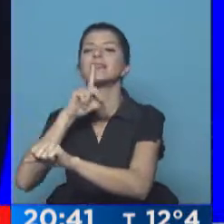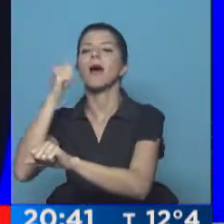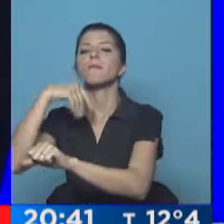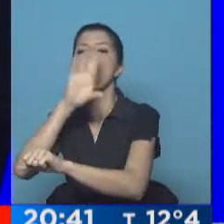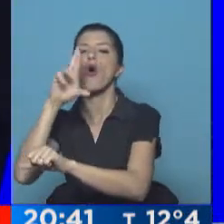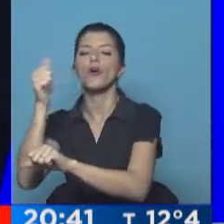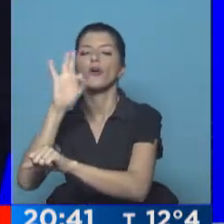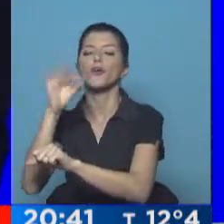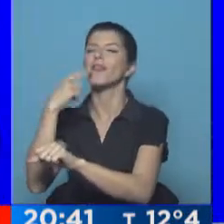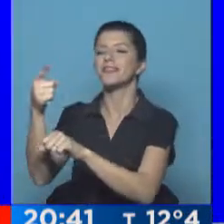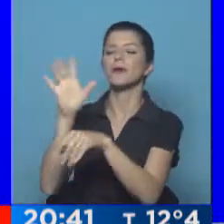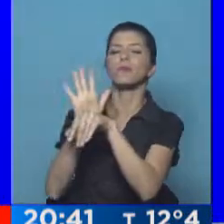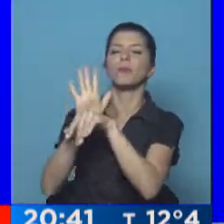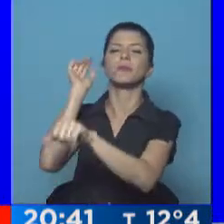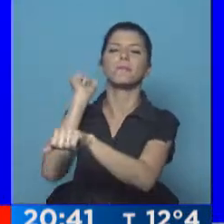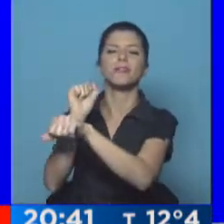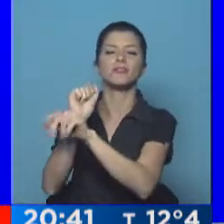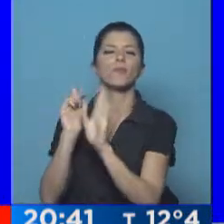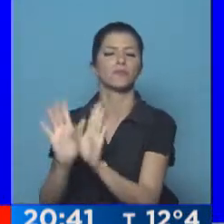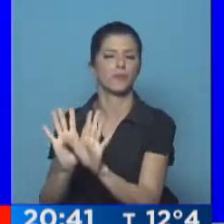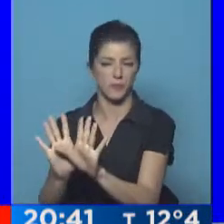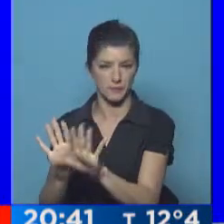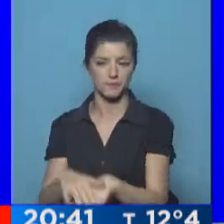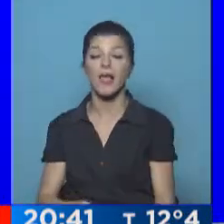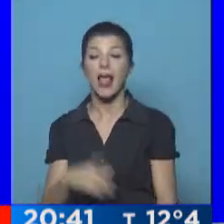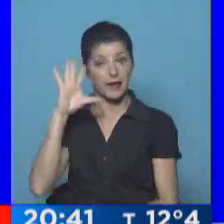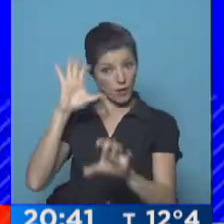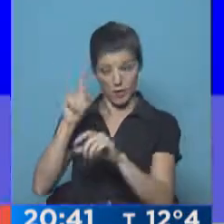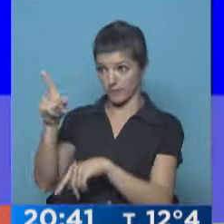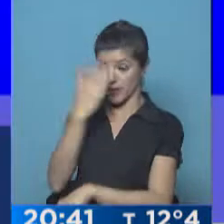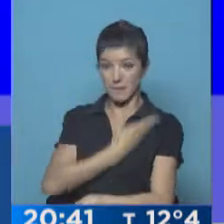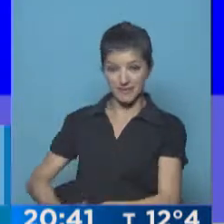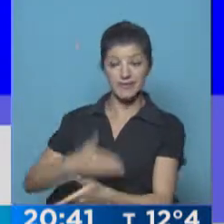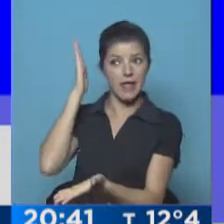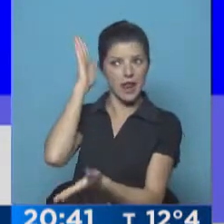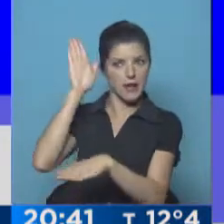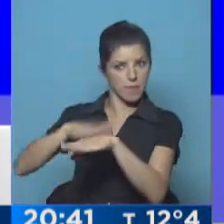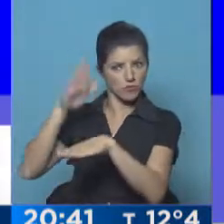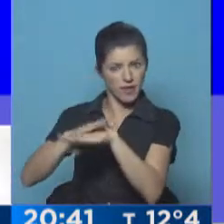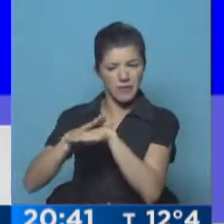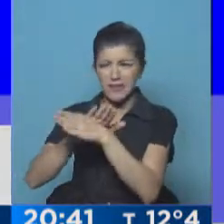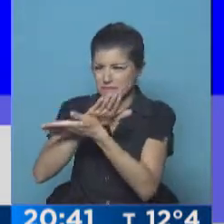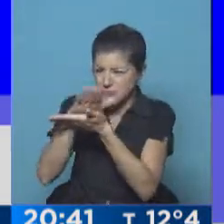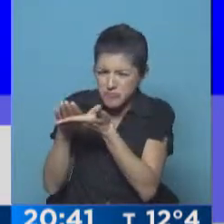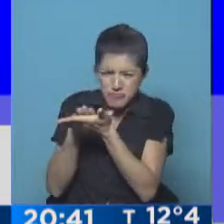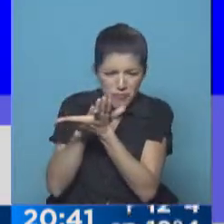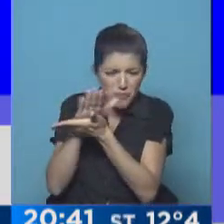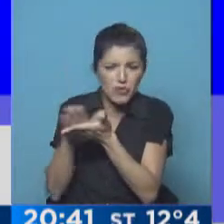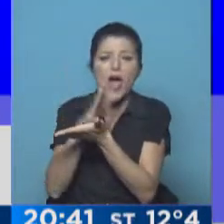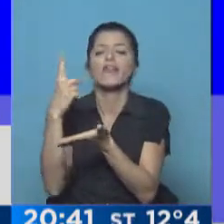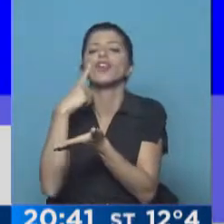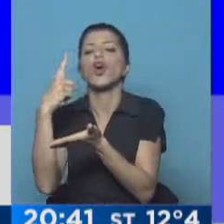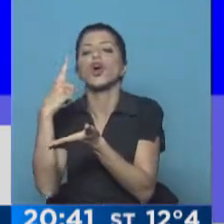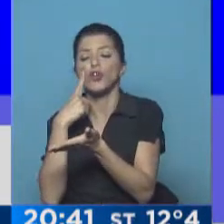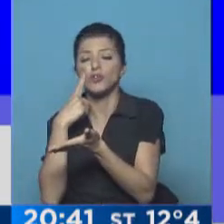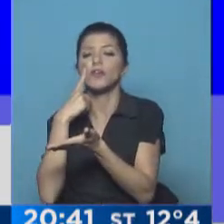prisión provisional recordemos acusado de una compleja trama de corrupción conocida con el nombre de